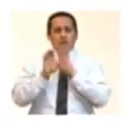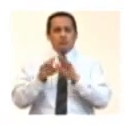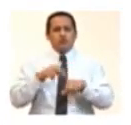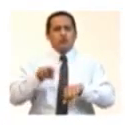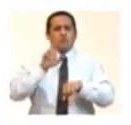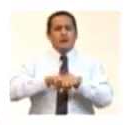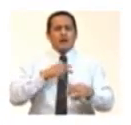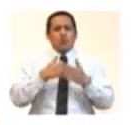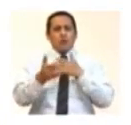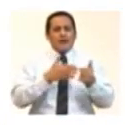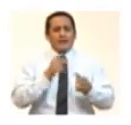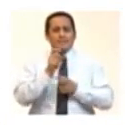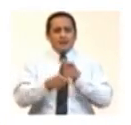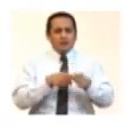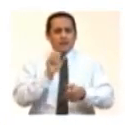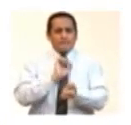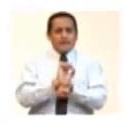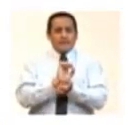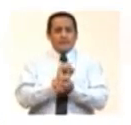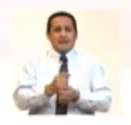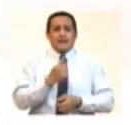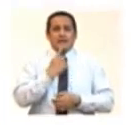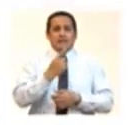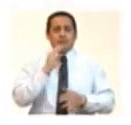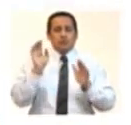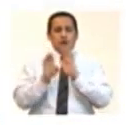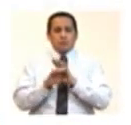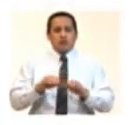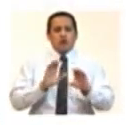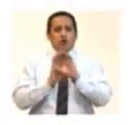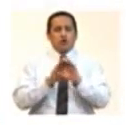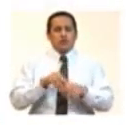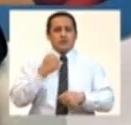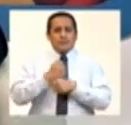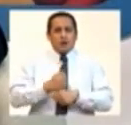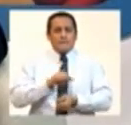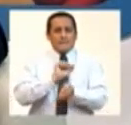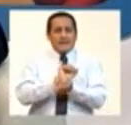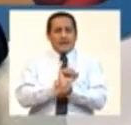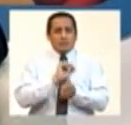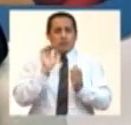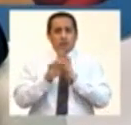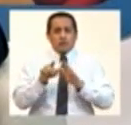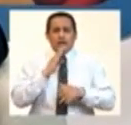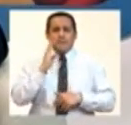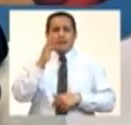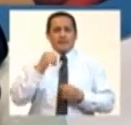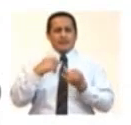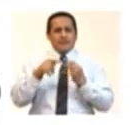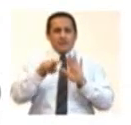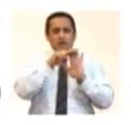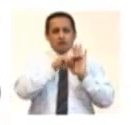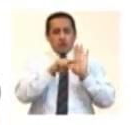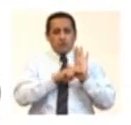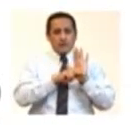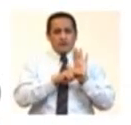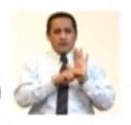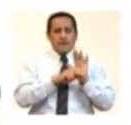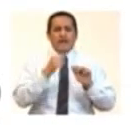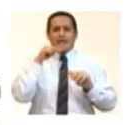el reglamento al que se acoge cualquier otro tipo de interno, que es el Código de Ejecución Penal, el que básicamente determina estas